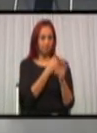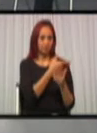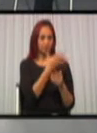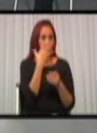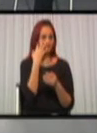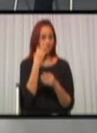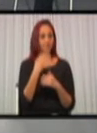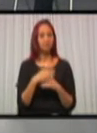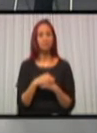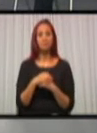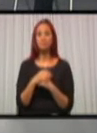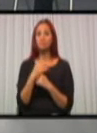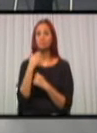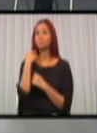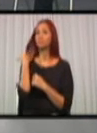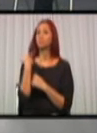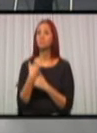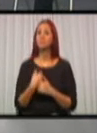Bueno,